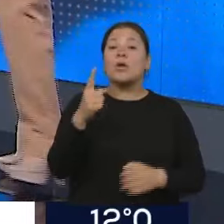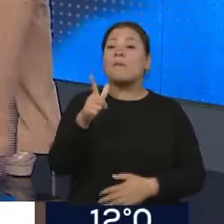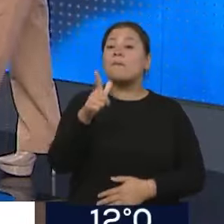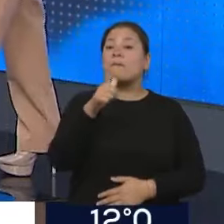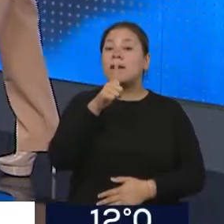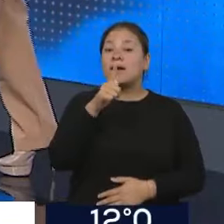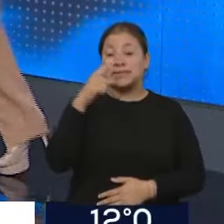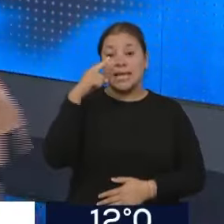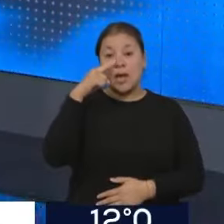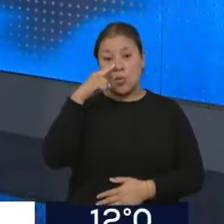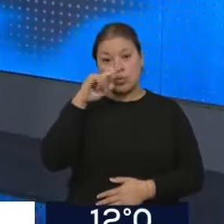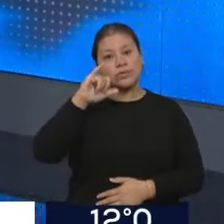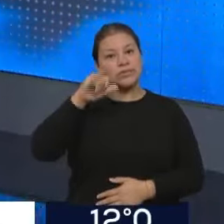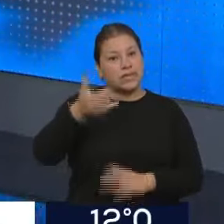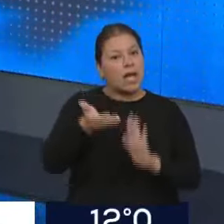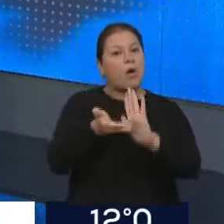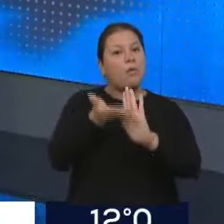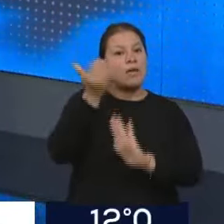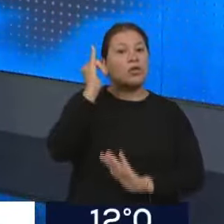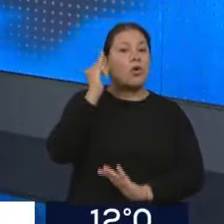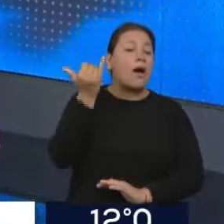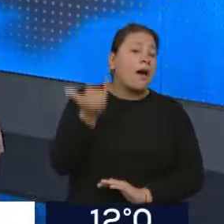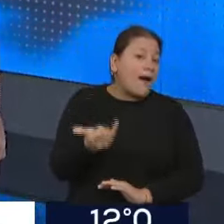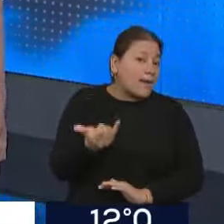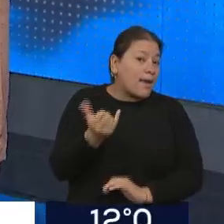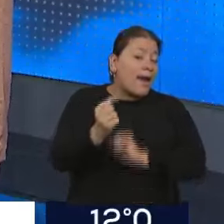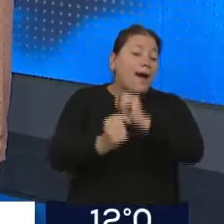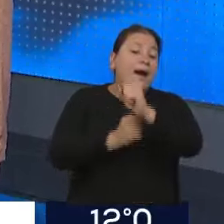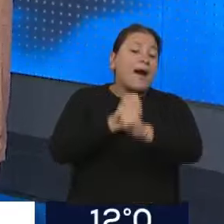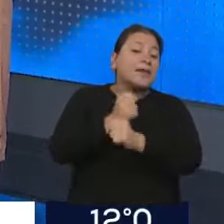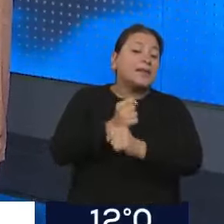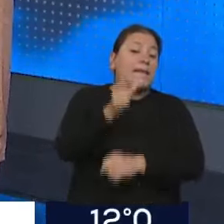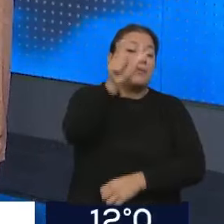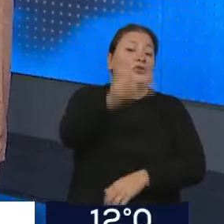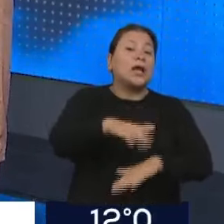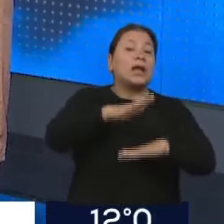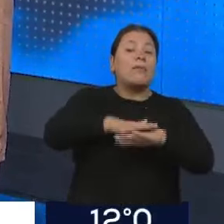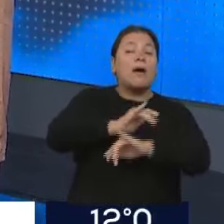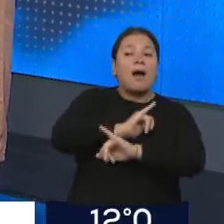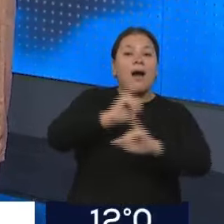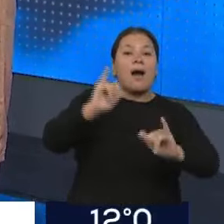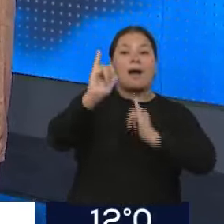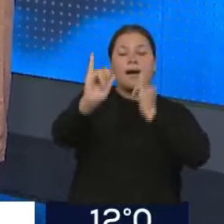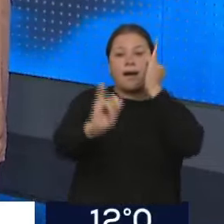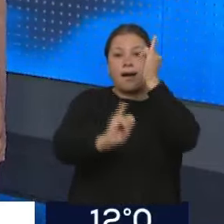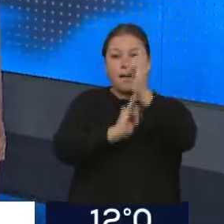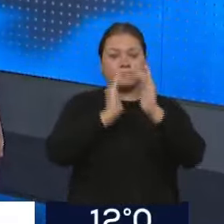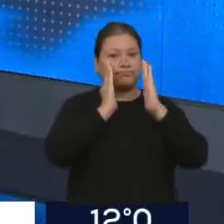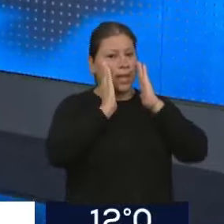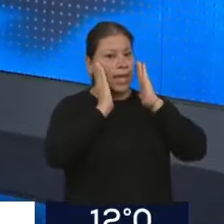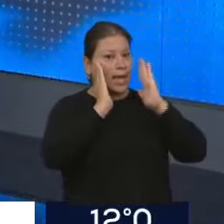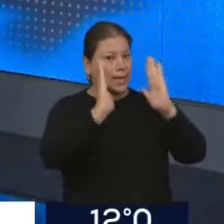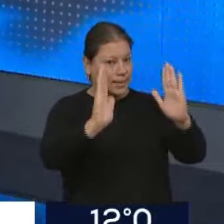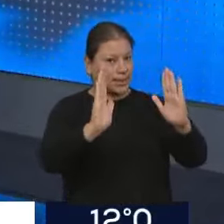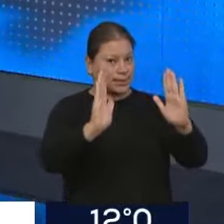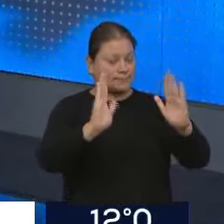suceda, al menos que se indique lo contrario, como fue a través de esta resolución. Atenti a un tema